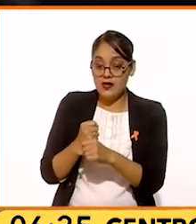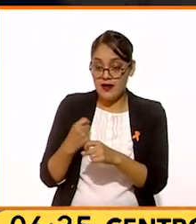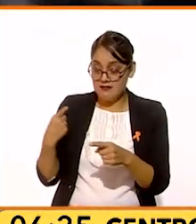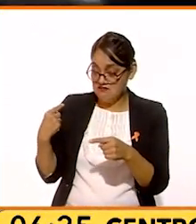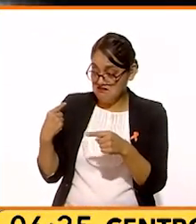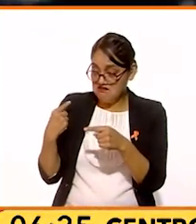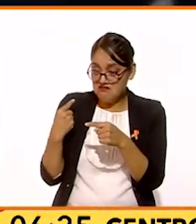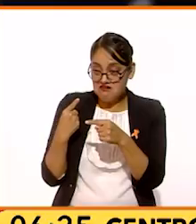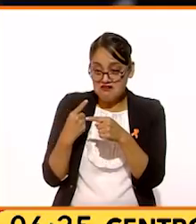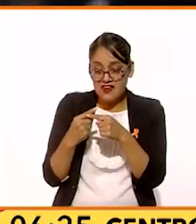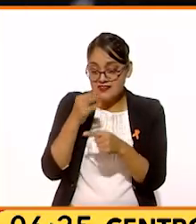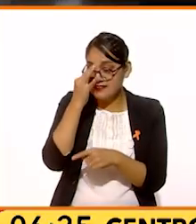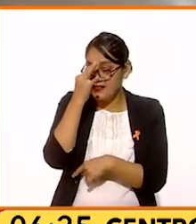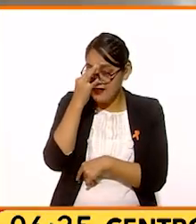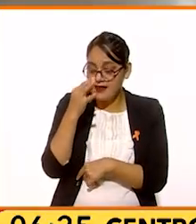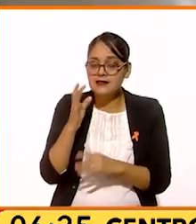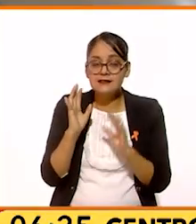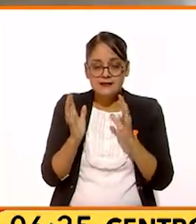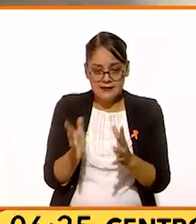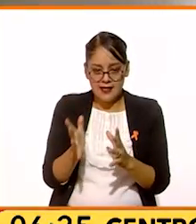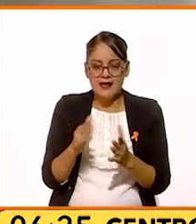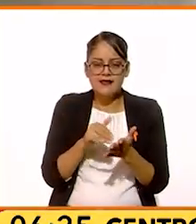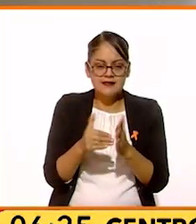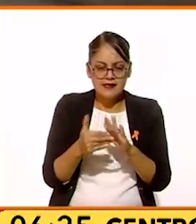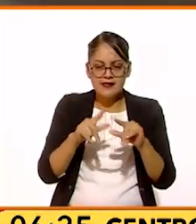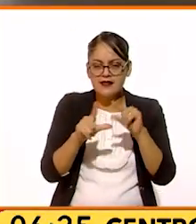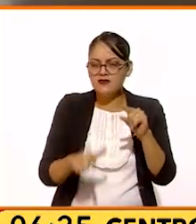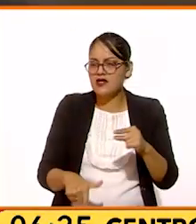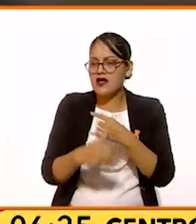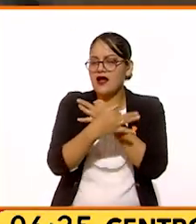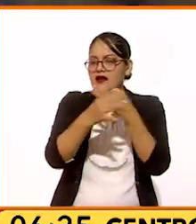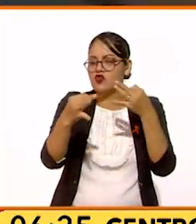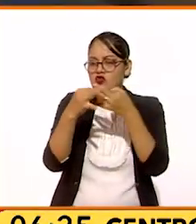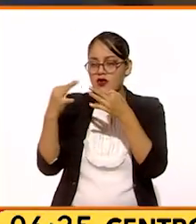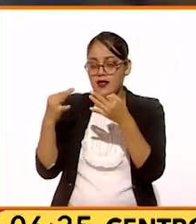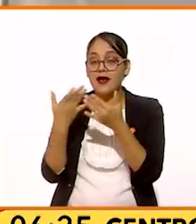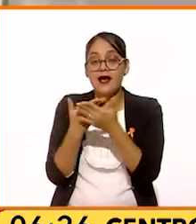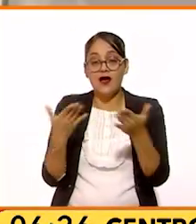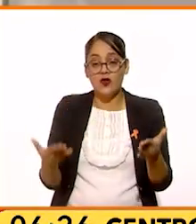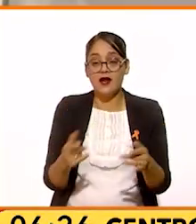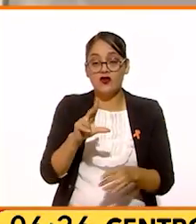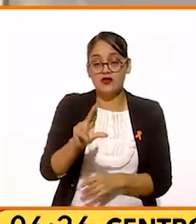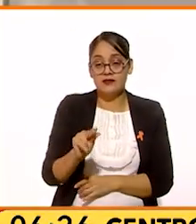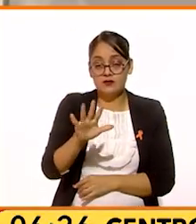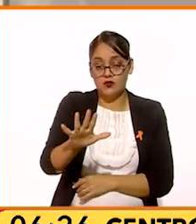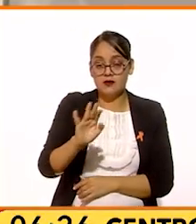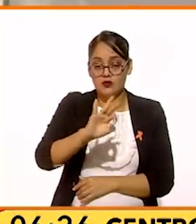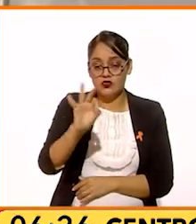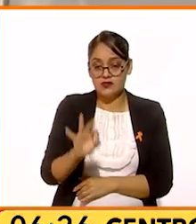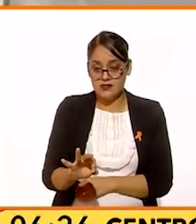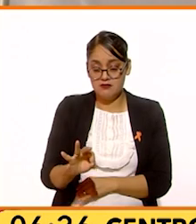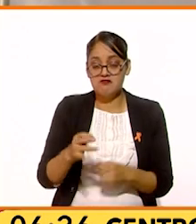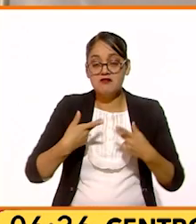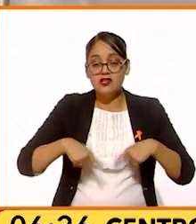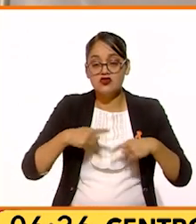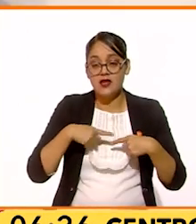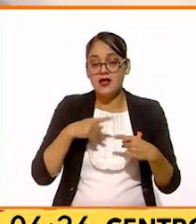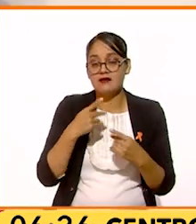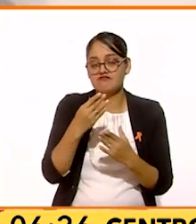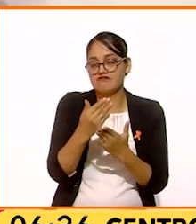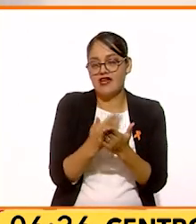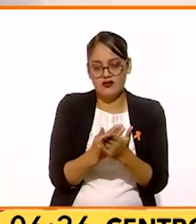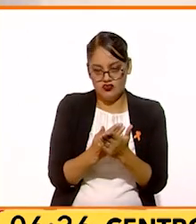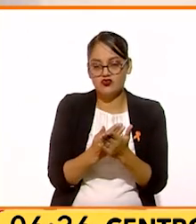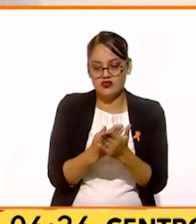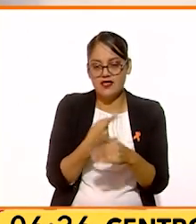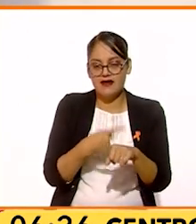hemos implementado esta estrategia nacional, hemos logrado una reducción de más del 85% de los casos de dengue